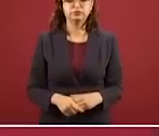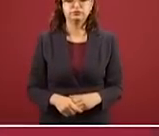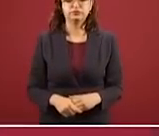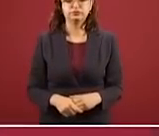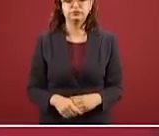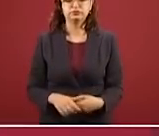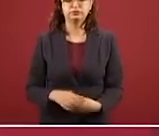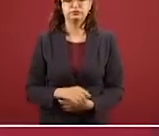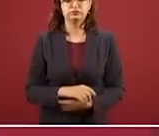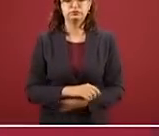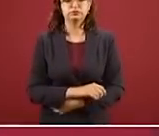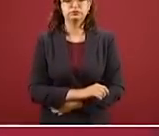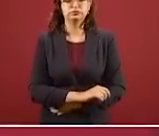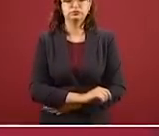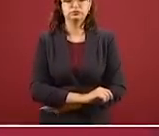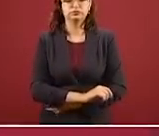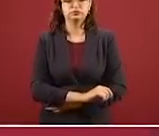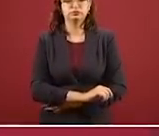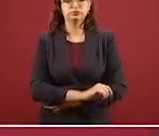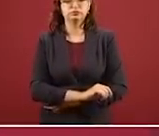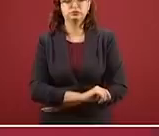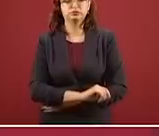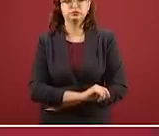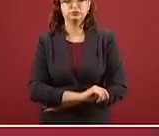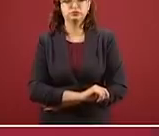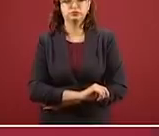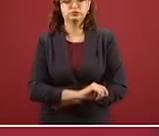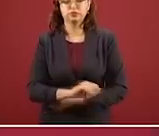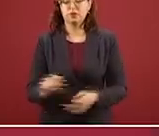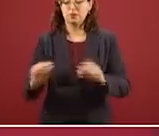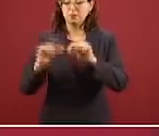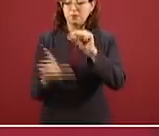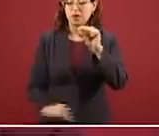administraba muchos bienes de la nación.